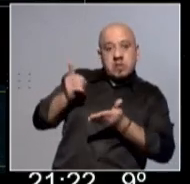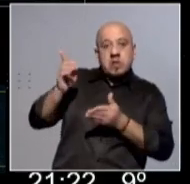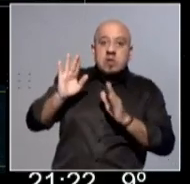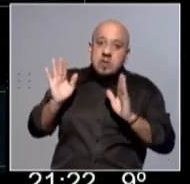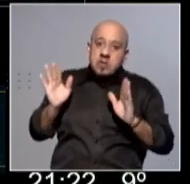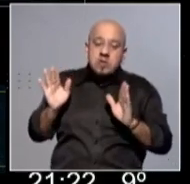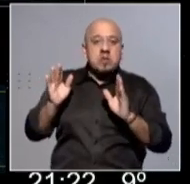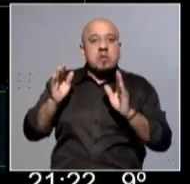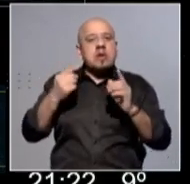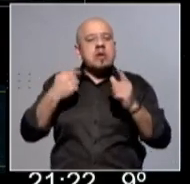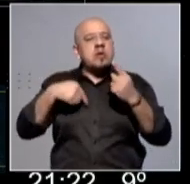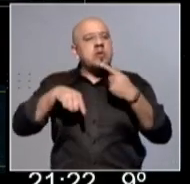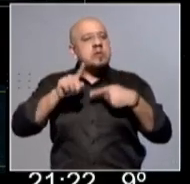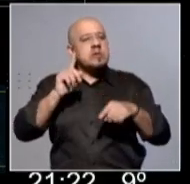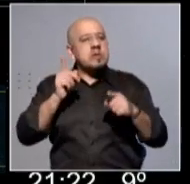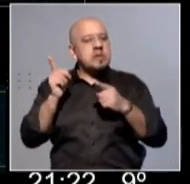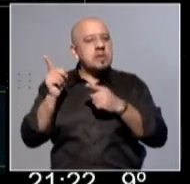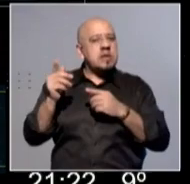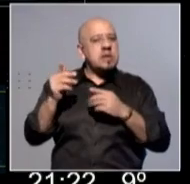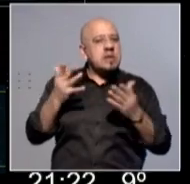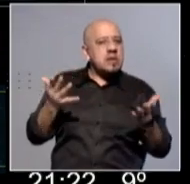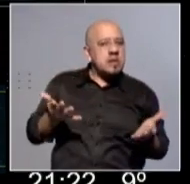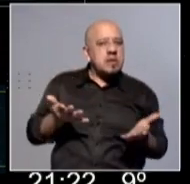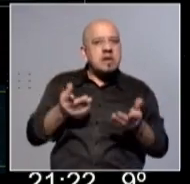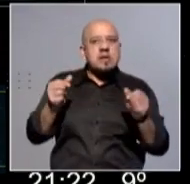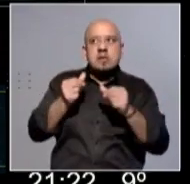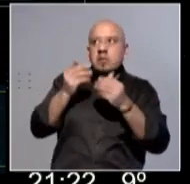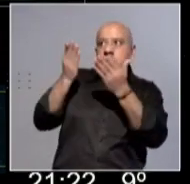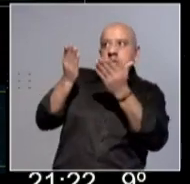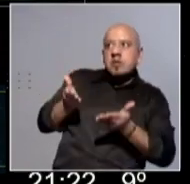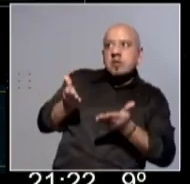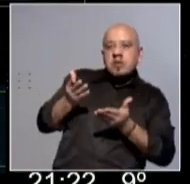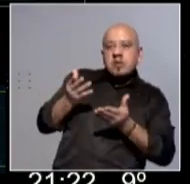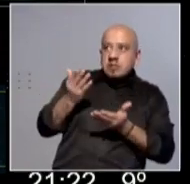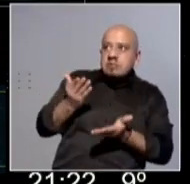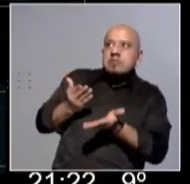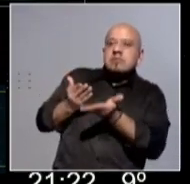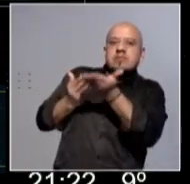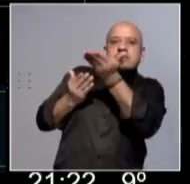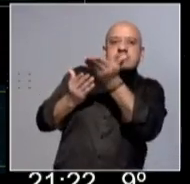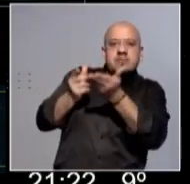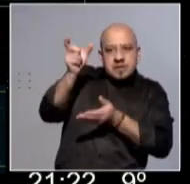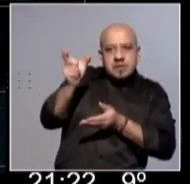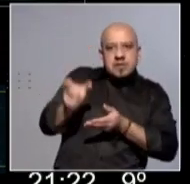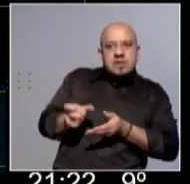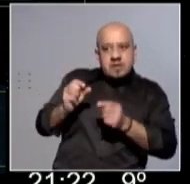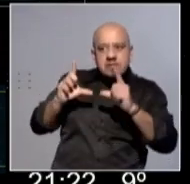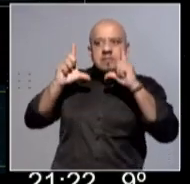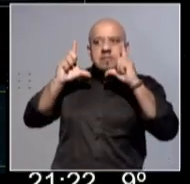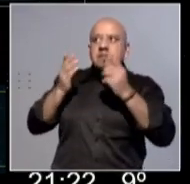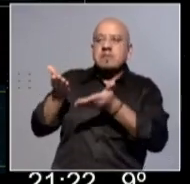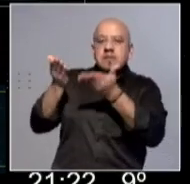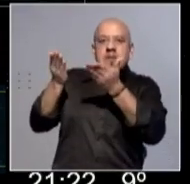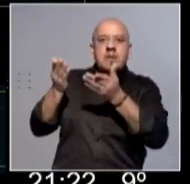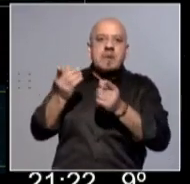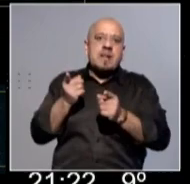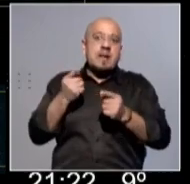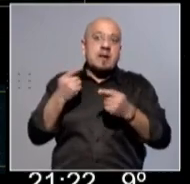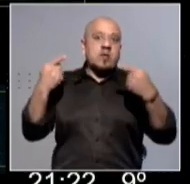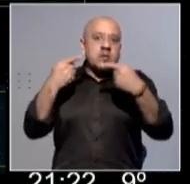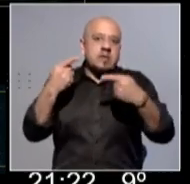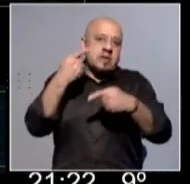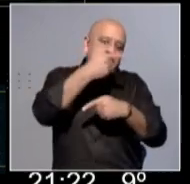media, empiezan a encontrar una suerte de ícono para contraponerlo con una mirada, si se quiere, más popular,